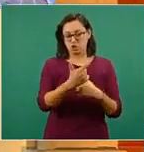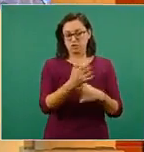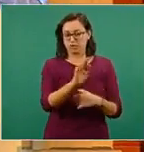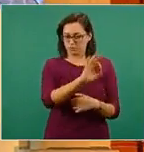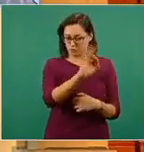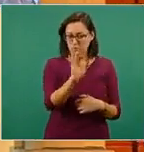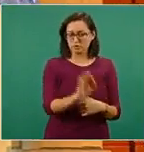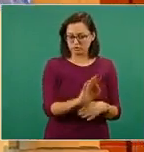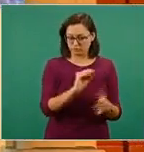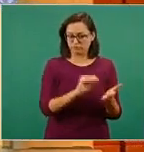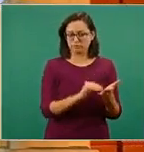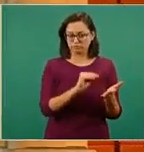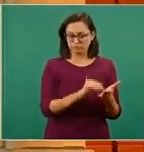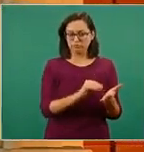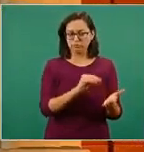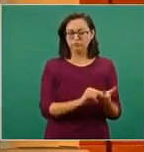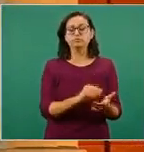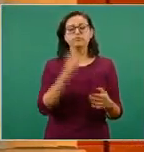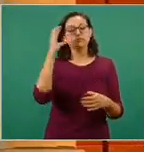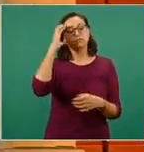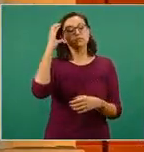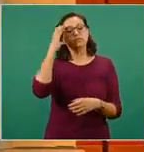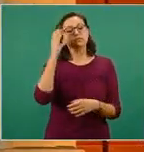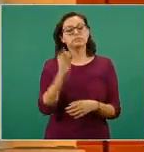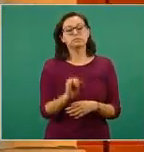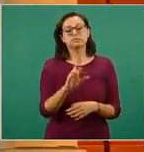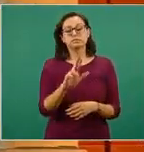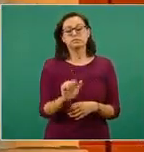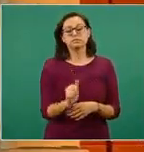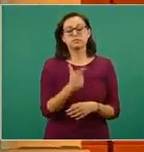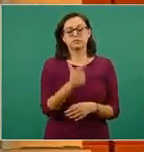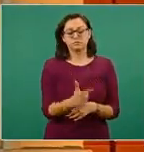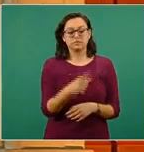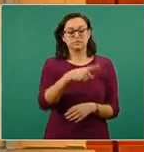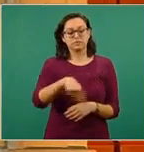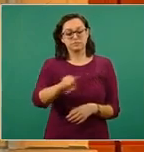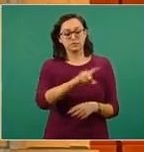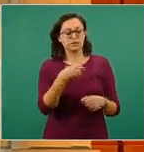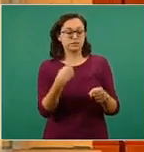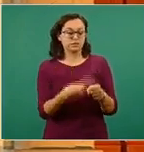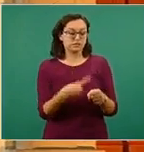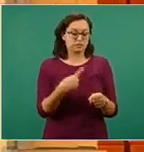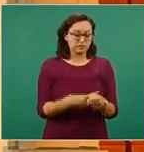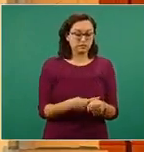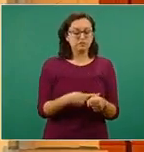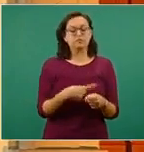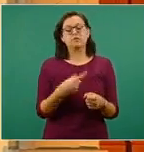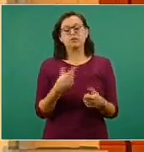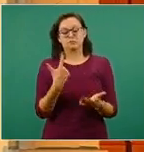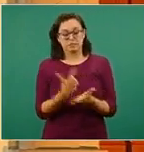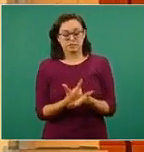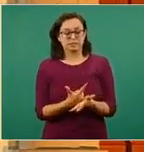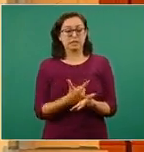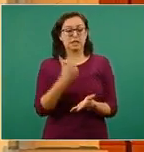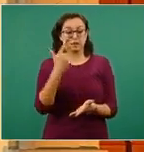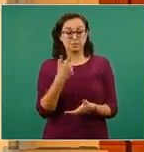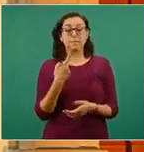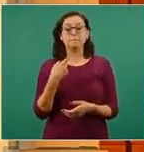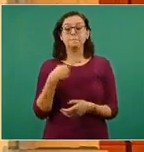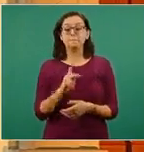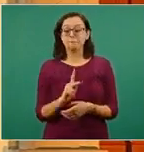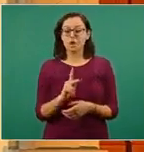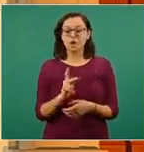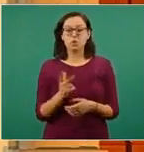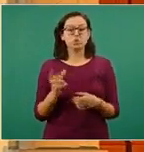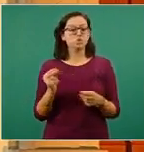de atención general, de hospitalización general, personas que tienen una infección respiratoria aguda grave, pero que no requieren